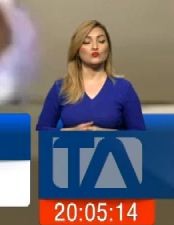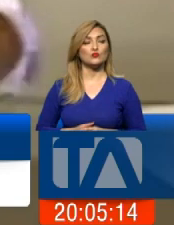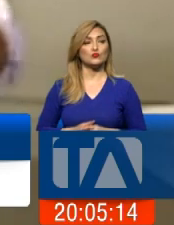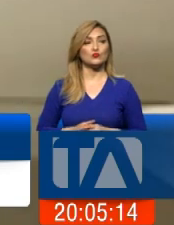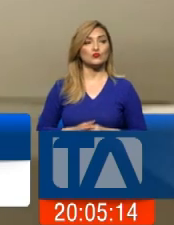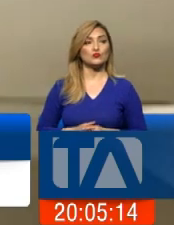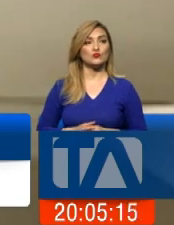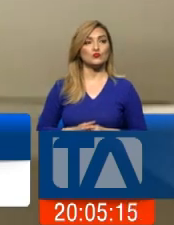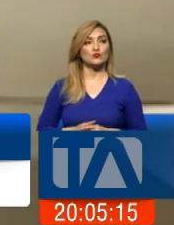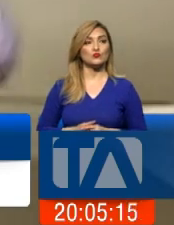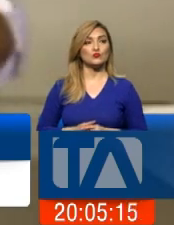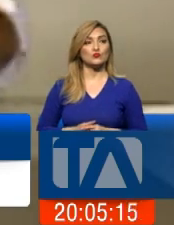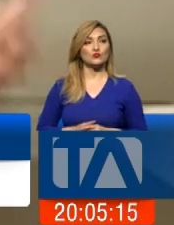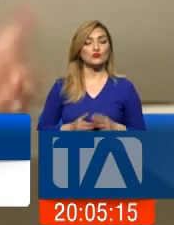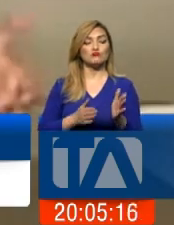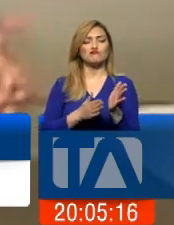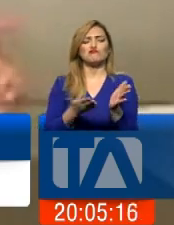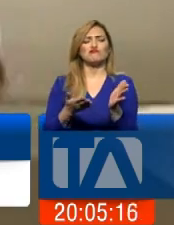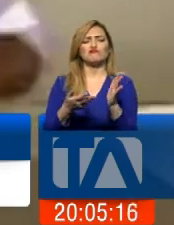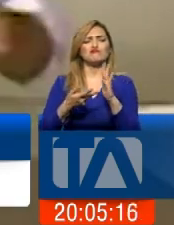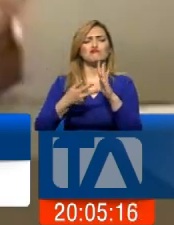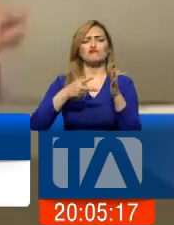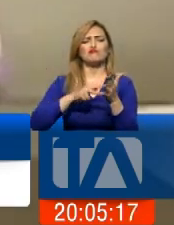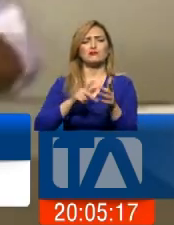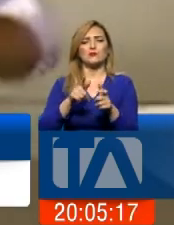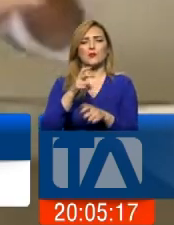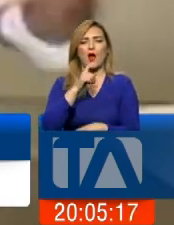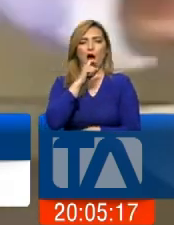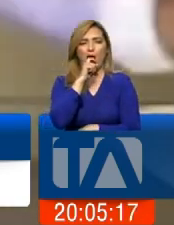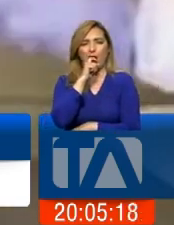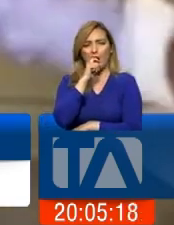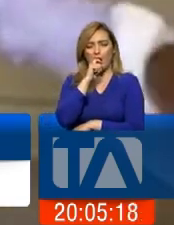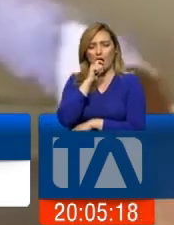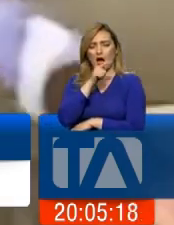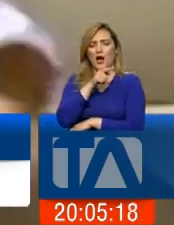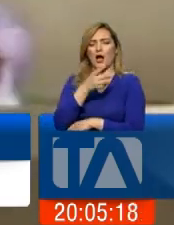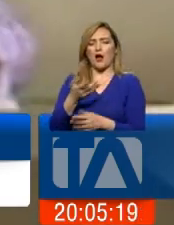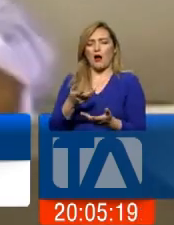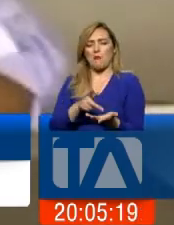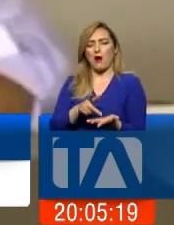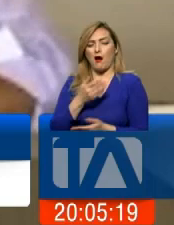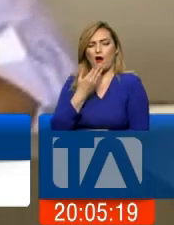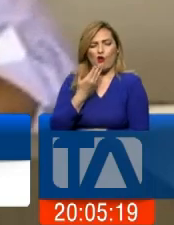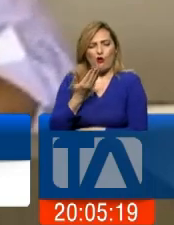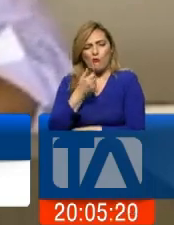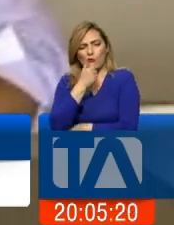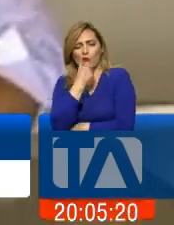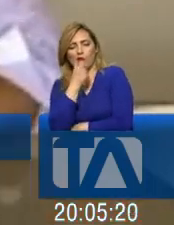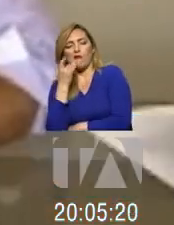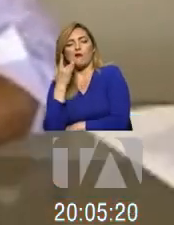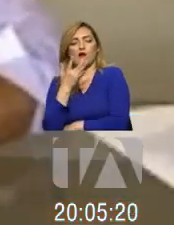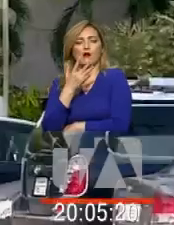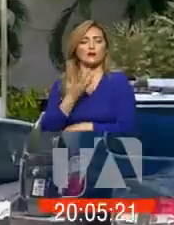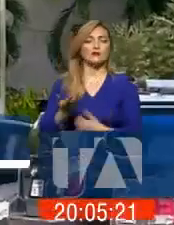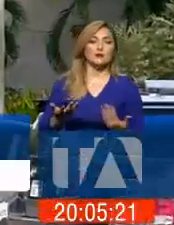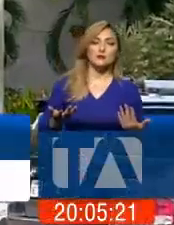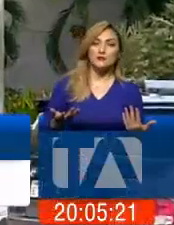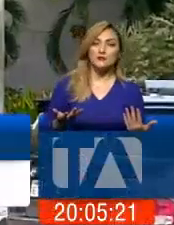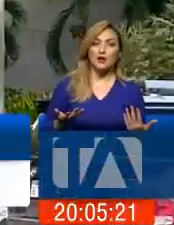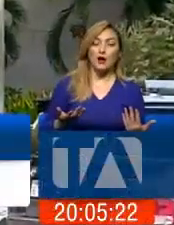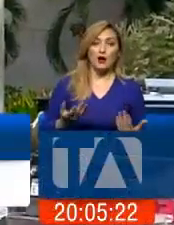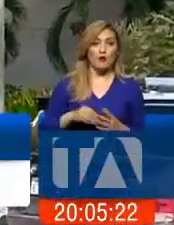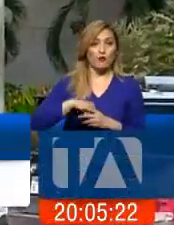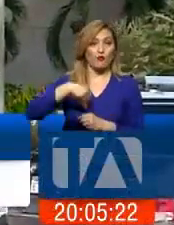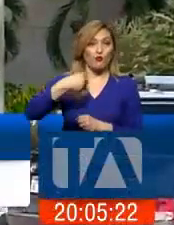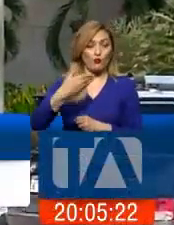no debe llevar a un estado de envidia y de odio, de decir, ¿por cómo se paga? Él no es el único miembro de su familia que permanece fuera del